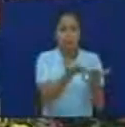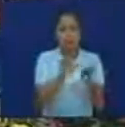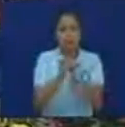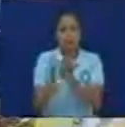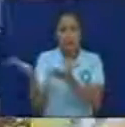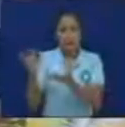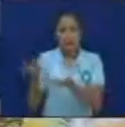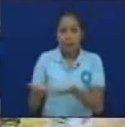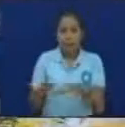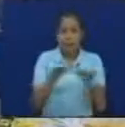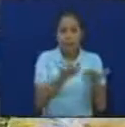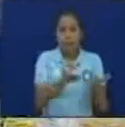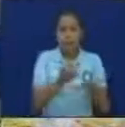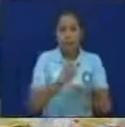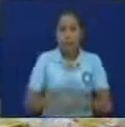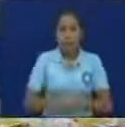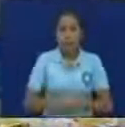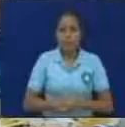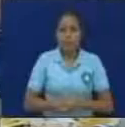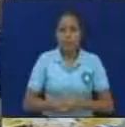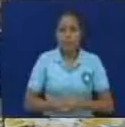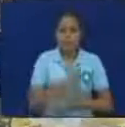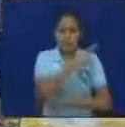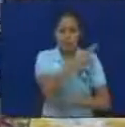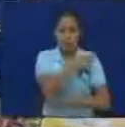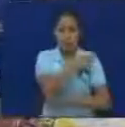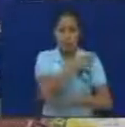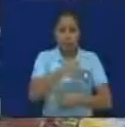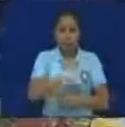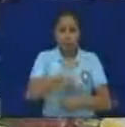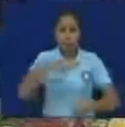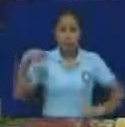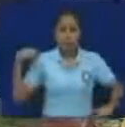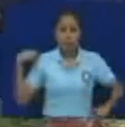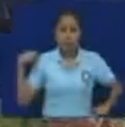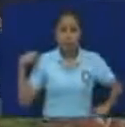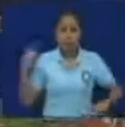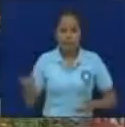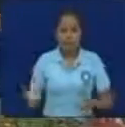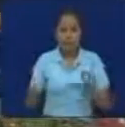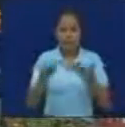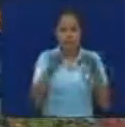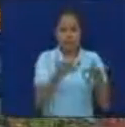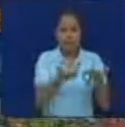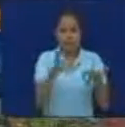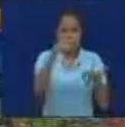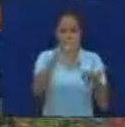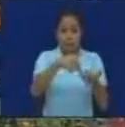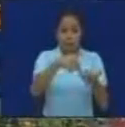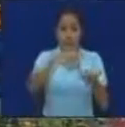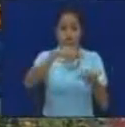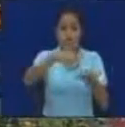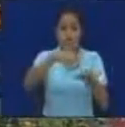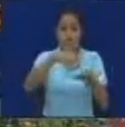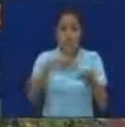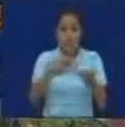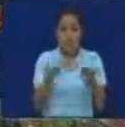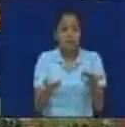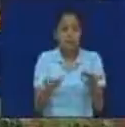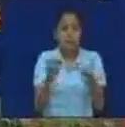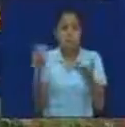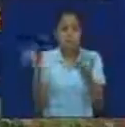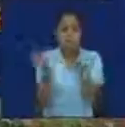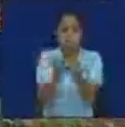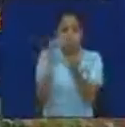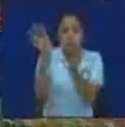su homólogo nicaragüense una réplica de la espada de Ezequiel Zamora, un luchador popular que dio su vida por alcanzar la victoria del